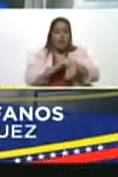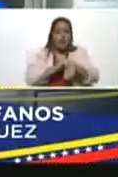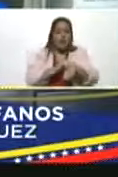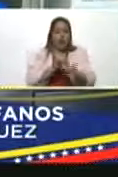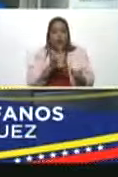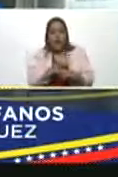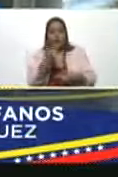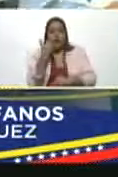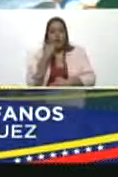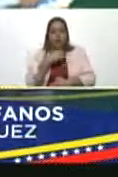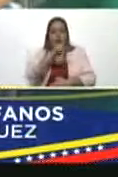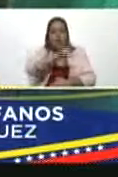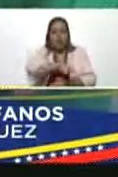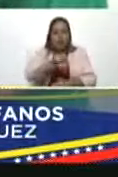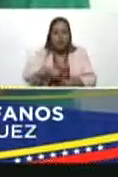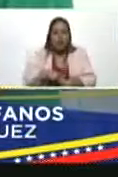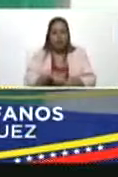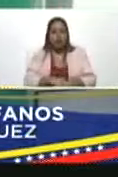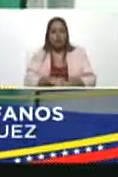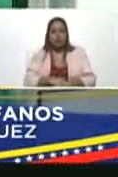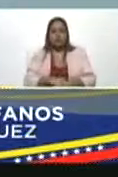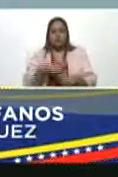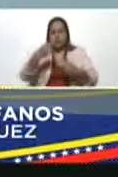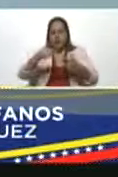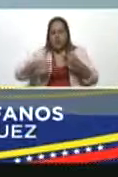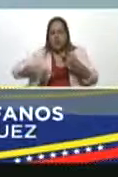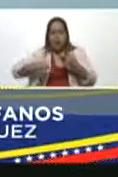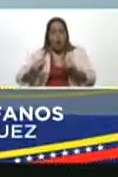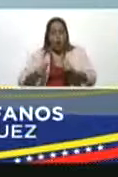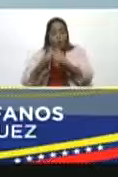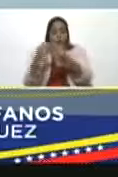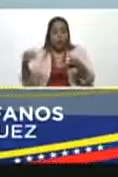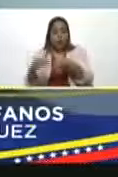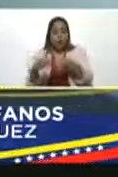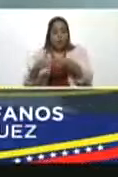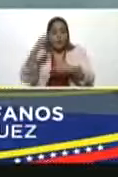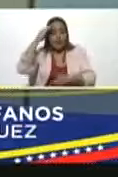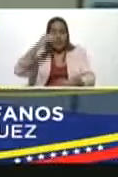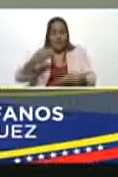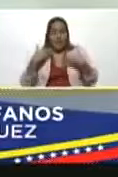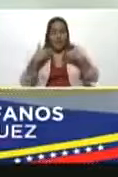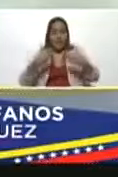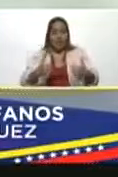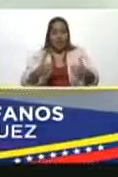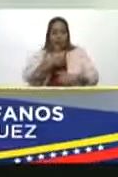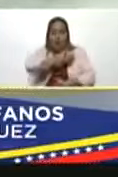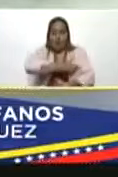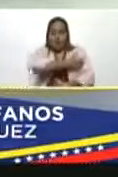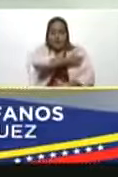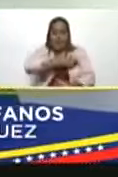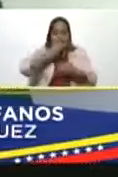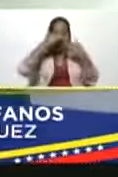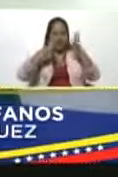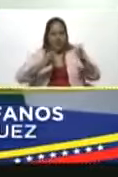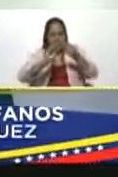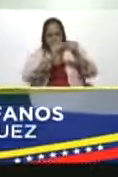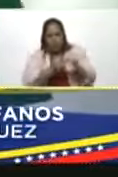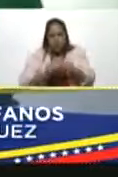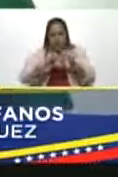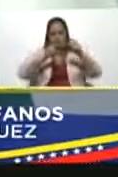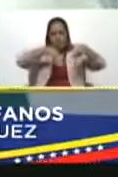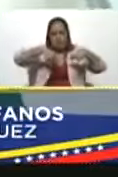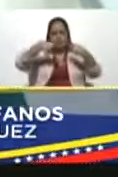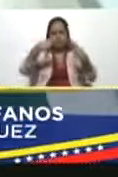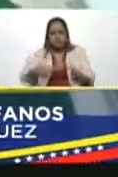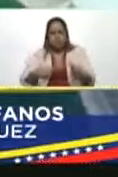esto en el marco de las bricomiles, en este caso una bricomil hospitalaria fue la que intervino,